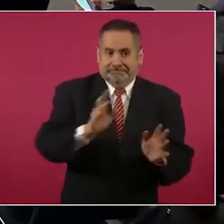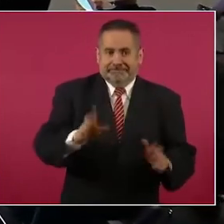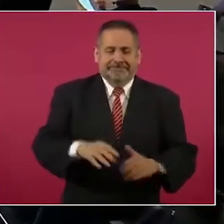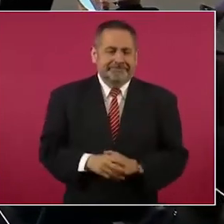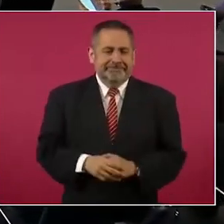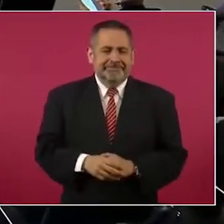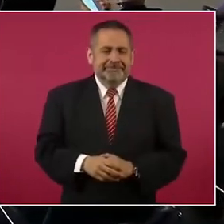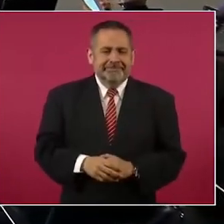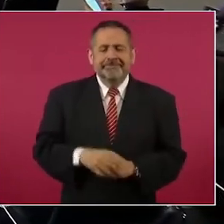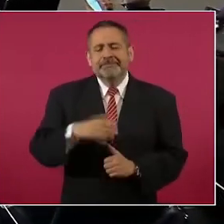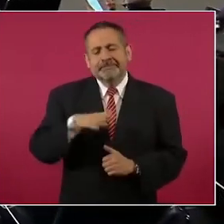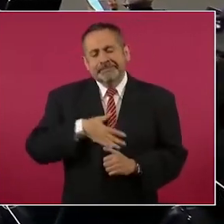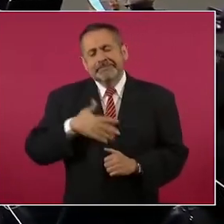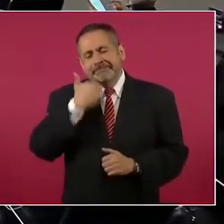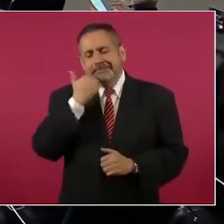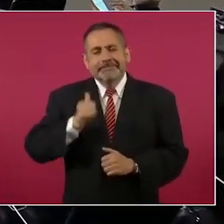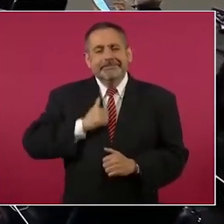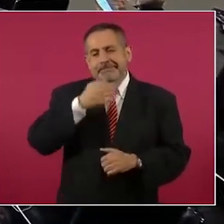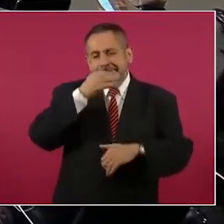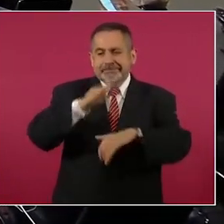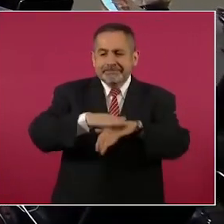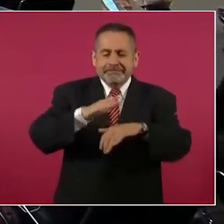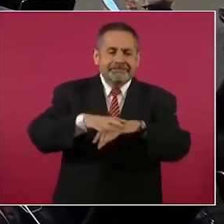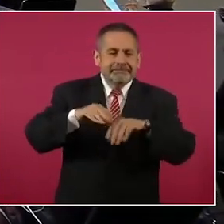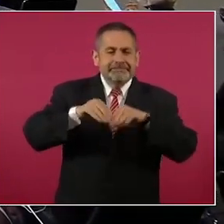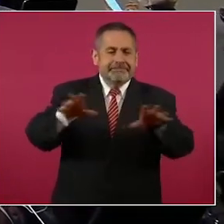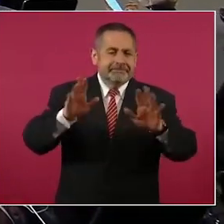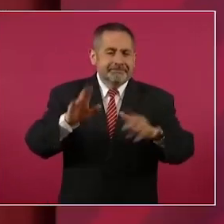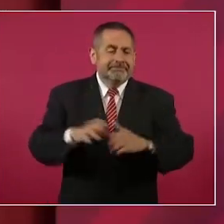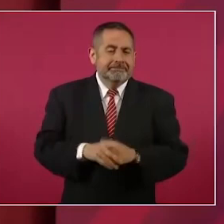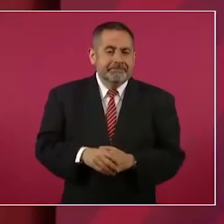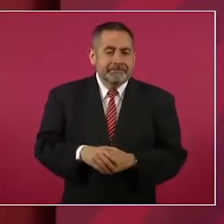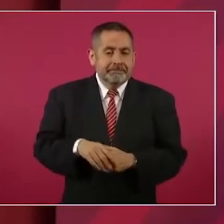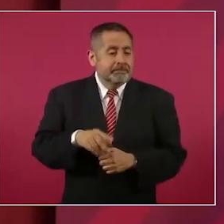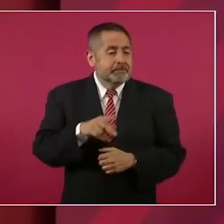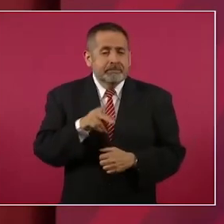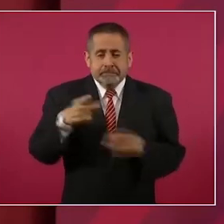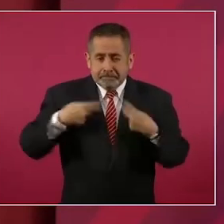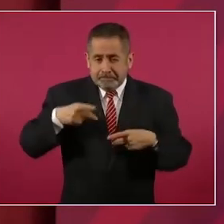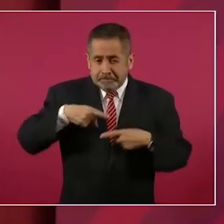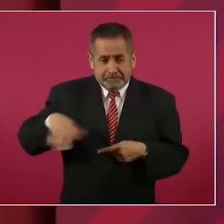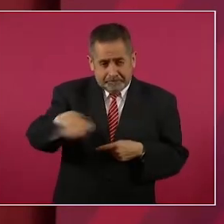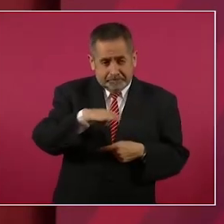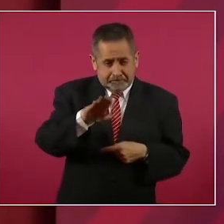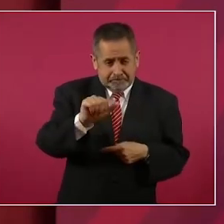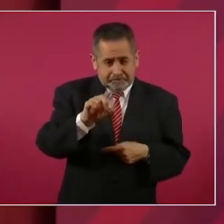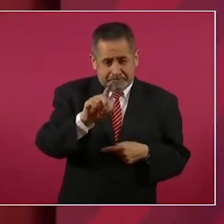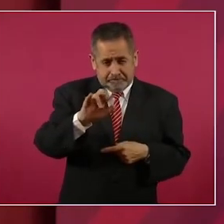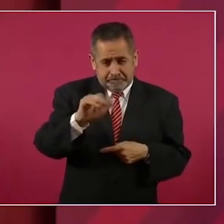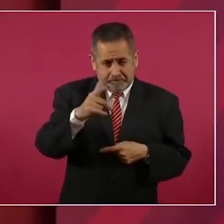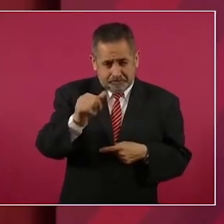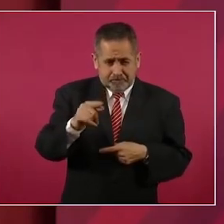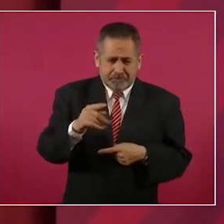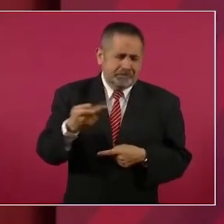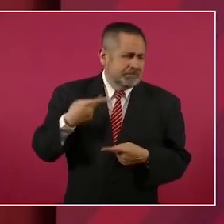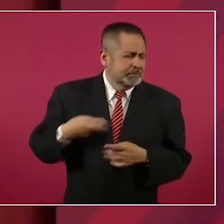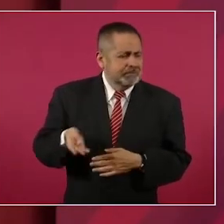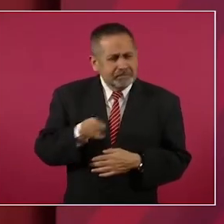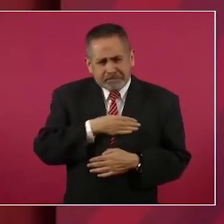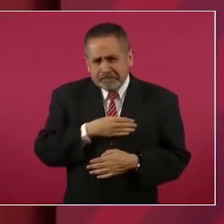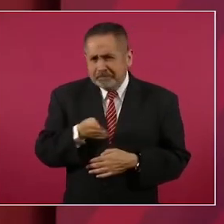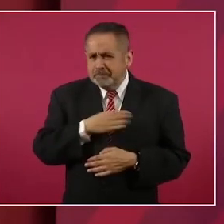Que además quiero aprovechar para decir una cosa. Es un pueblo bueno, el pueblo de